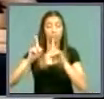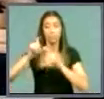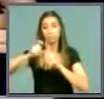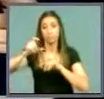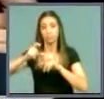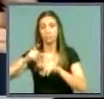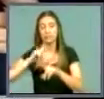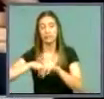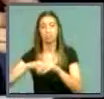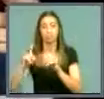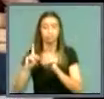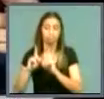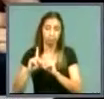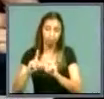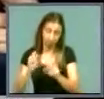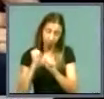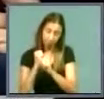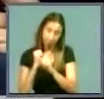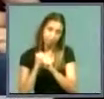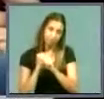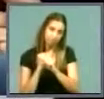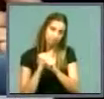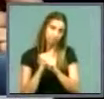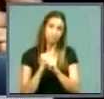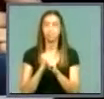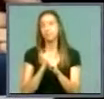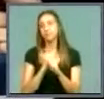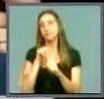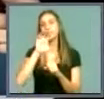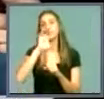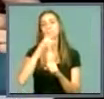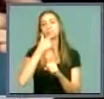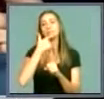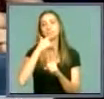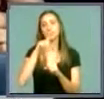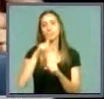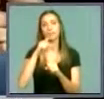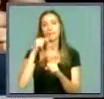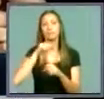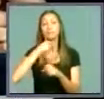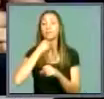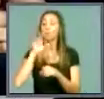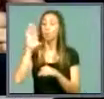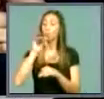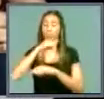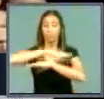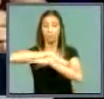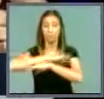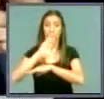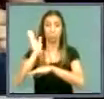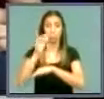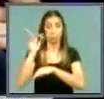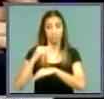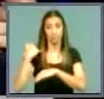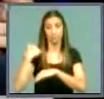tiempo estamos trabajando para que que San Luis sea un ejemplo de democracia en el país, y